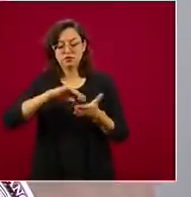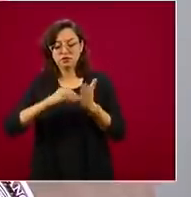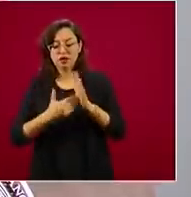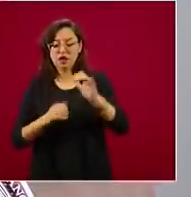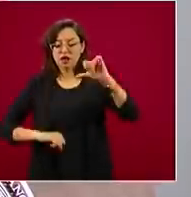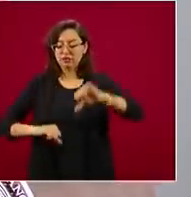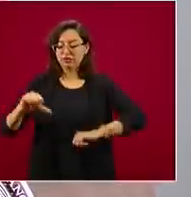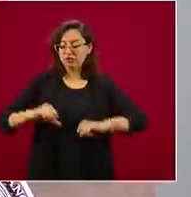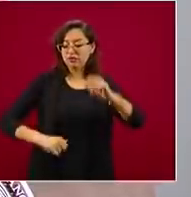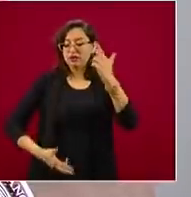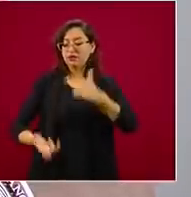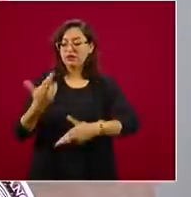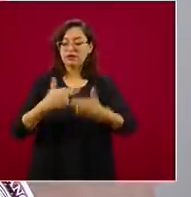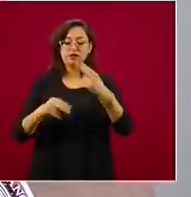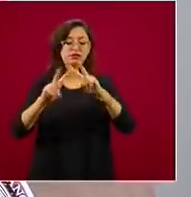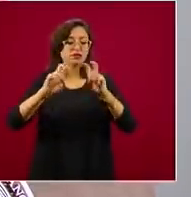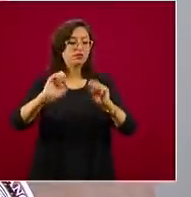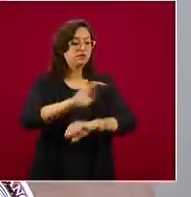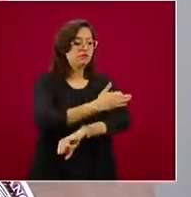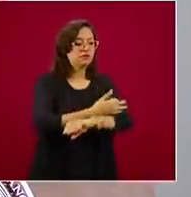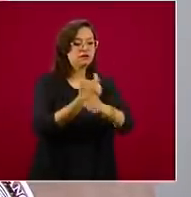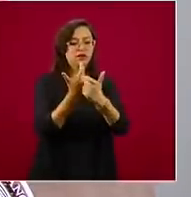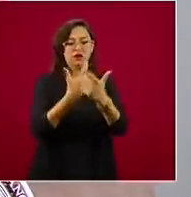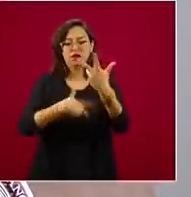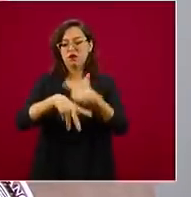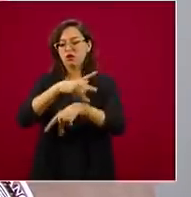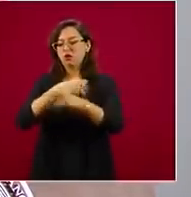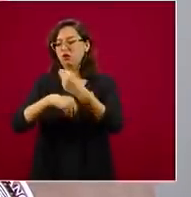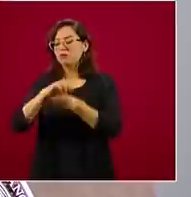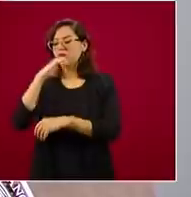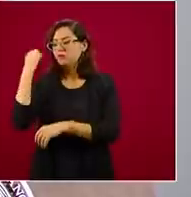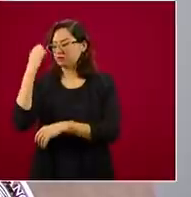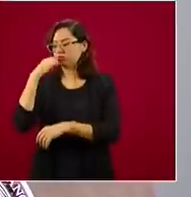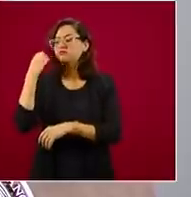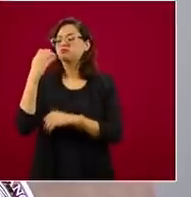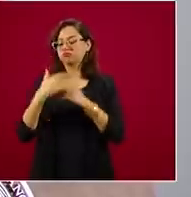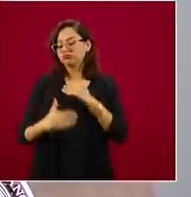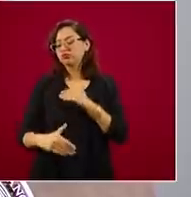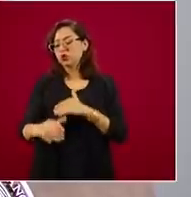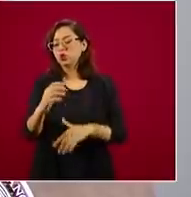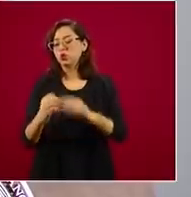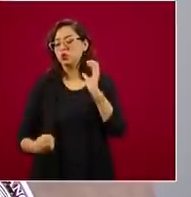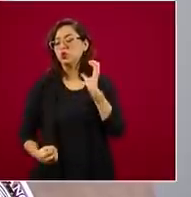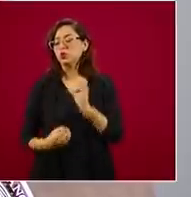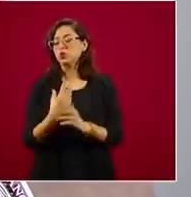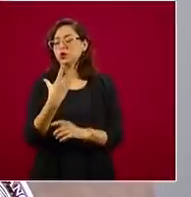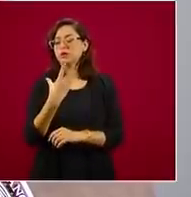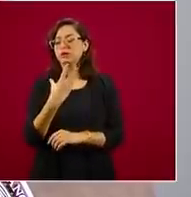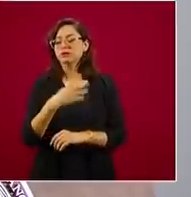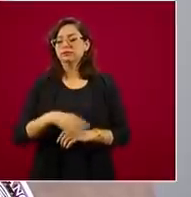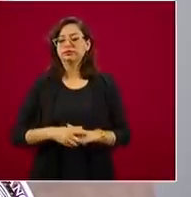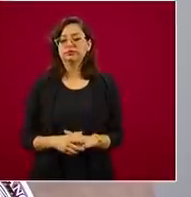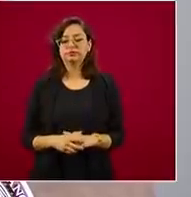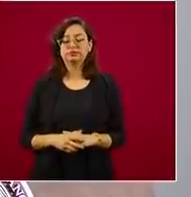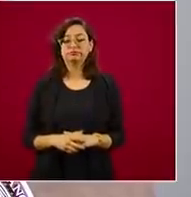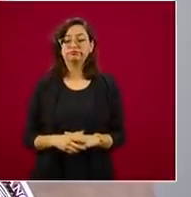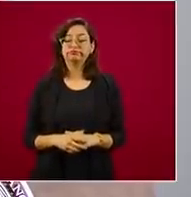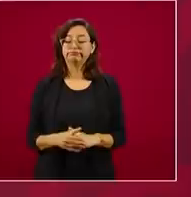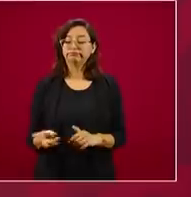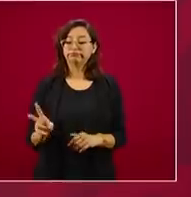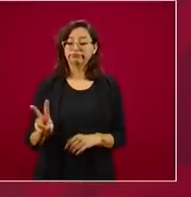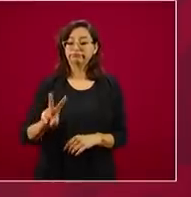familiares, económicas, escolares. Sí, la carrera contra el